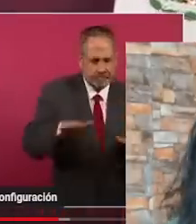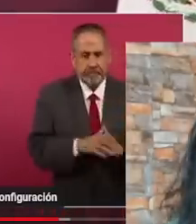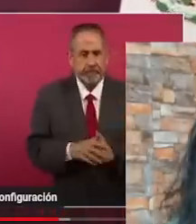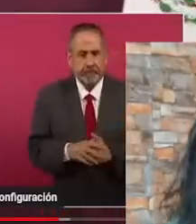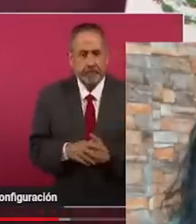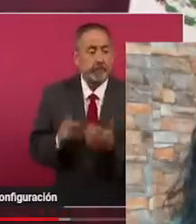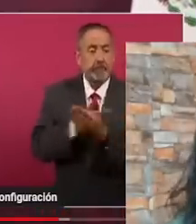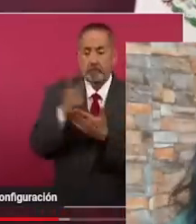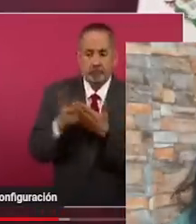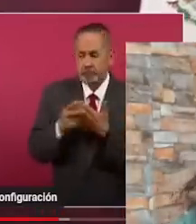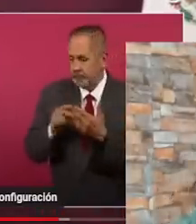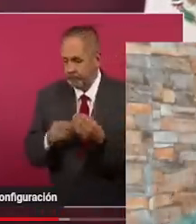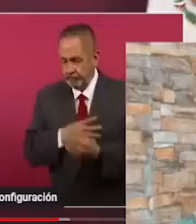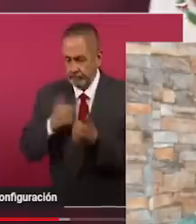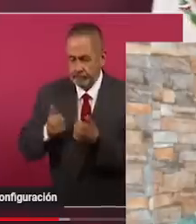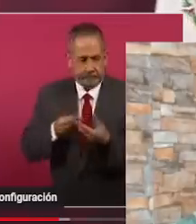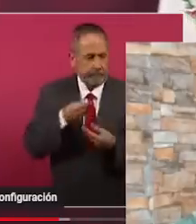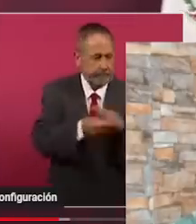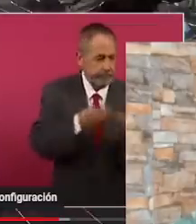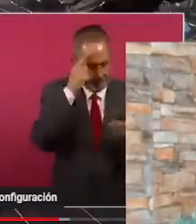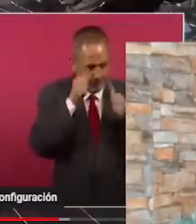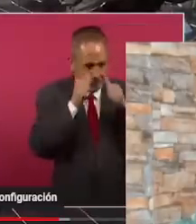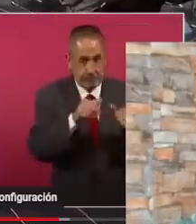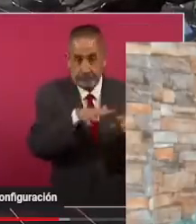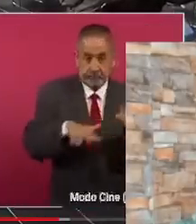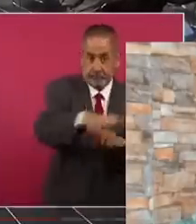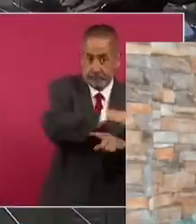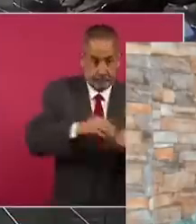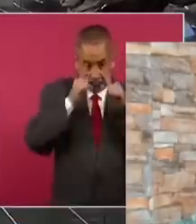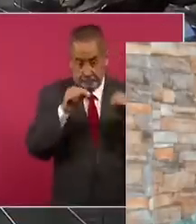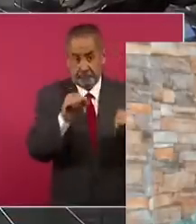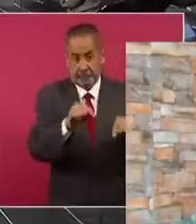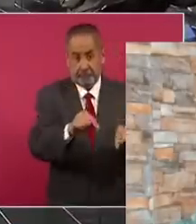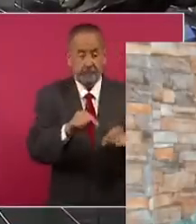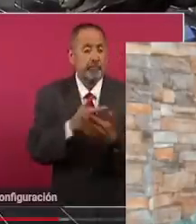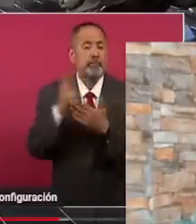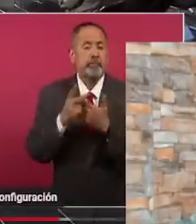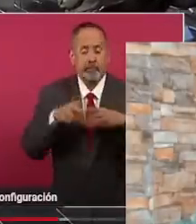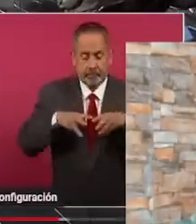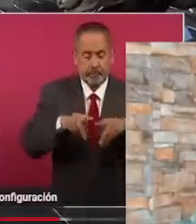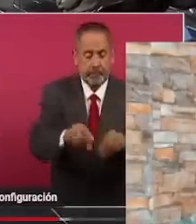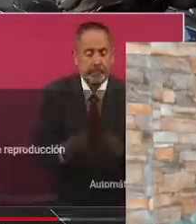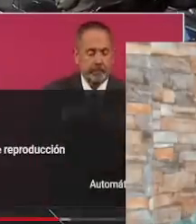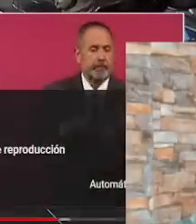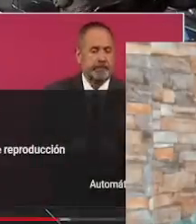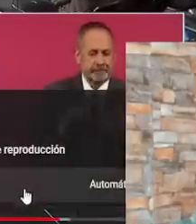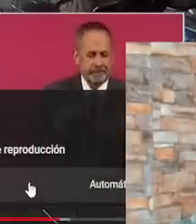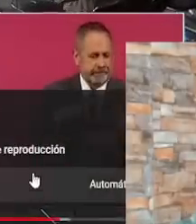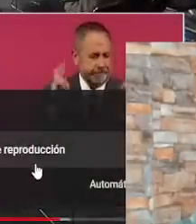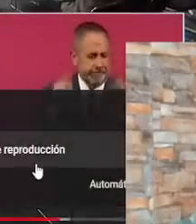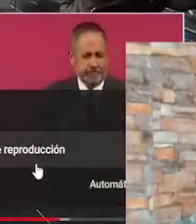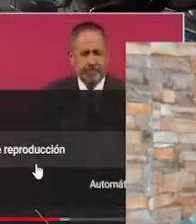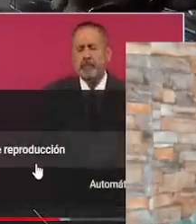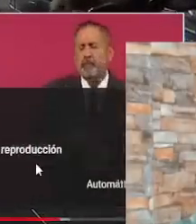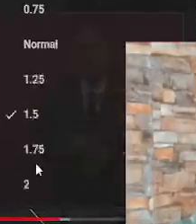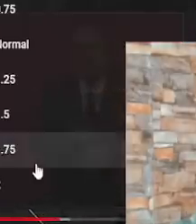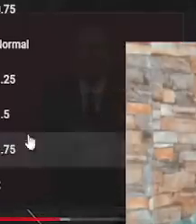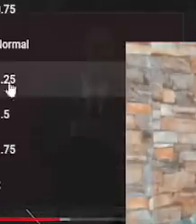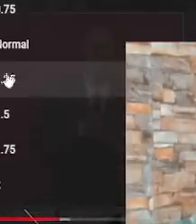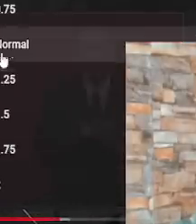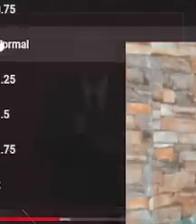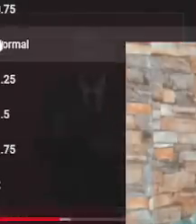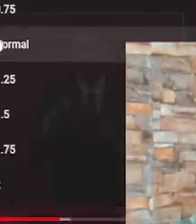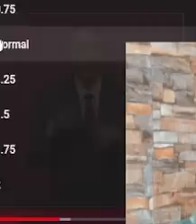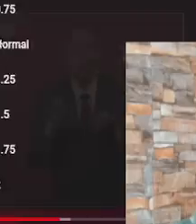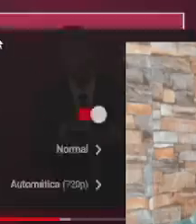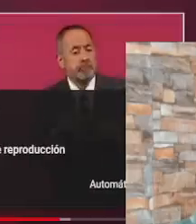con programas de bienestar. Ahí se está aplicando en toda esa región el programa Sembrando Vida, y se están dando opciones para que la gente no se